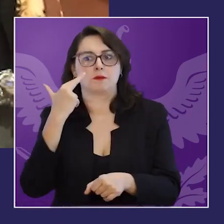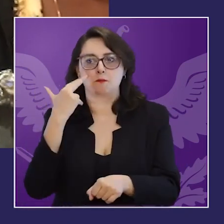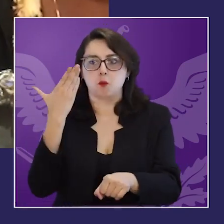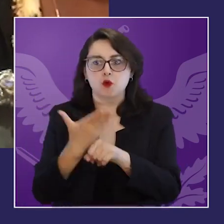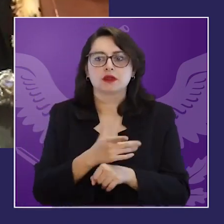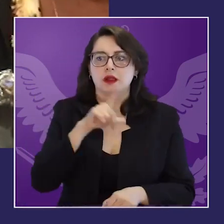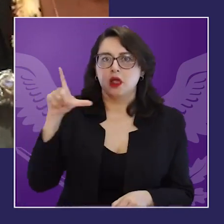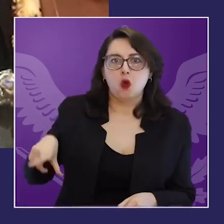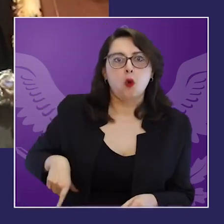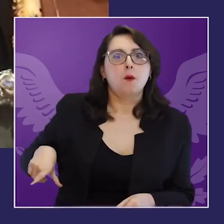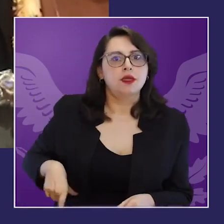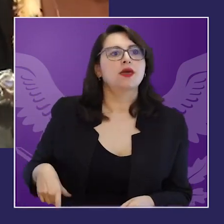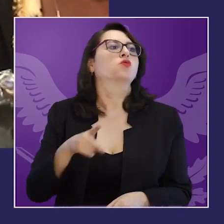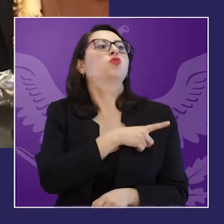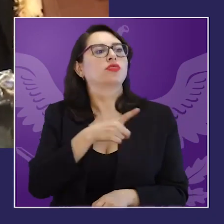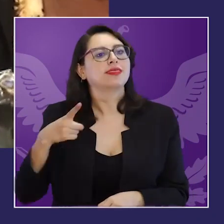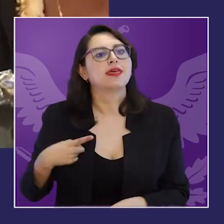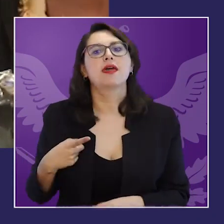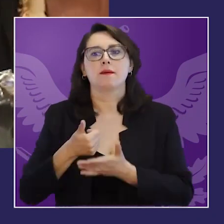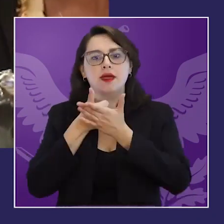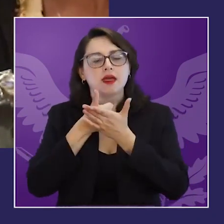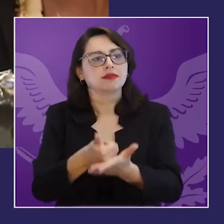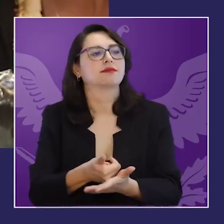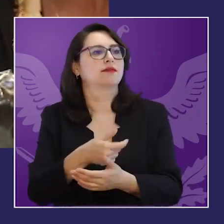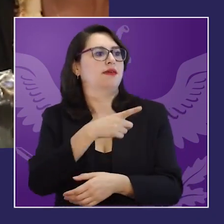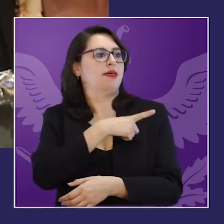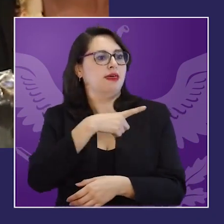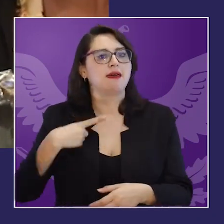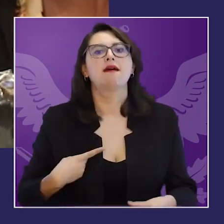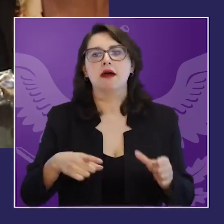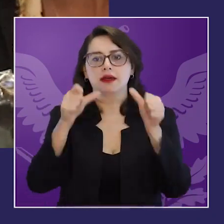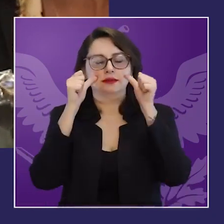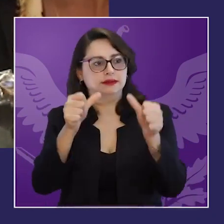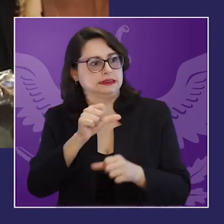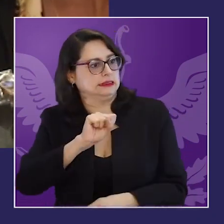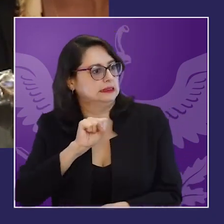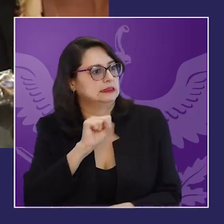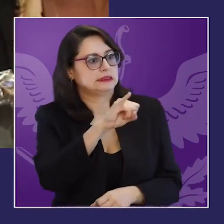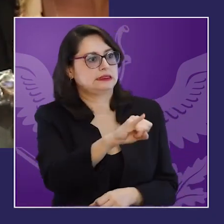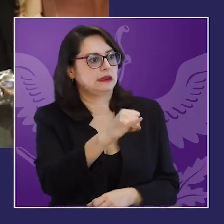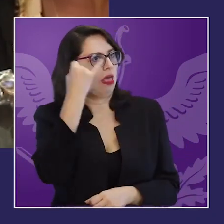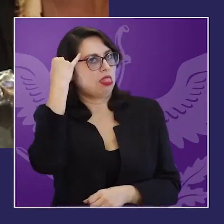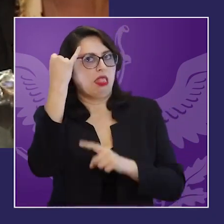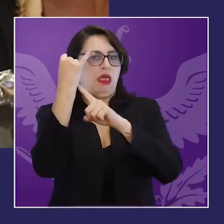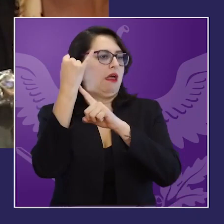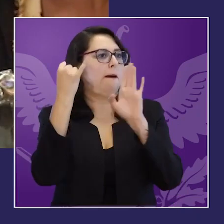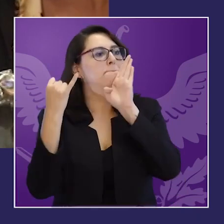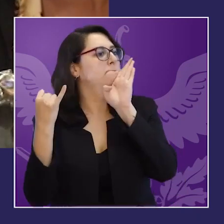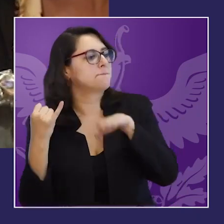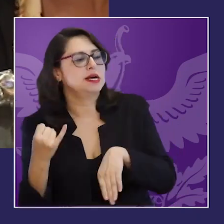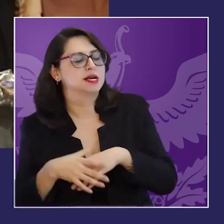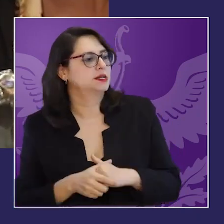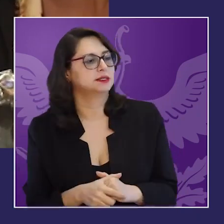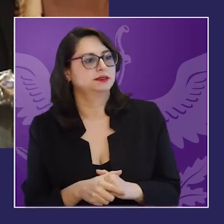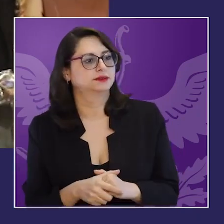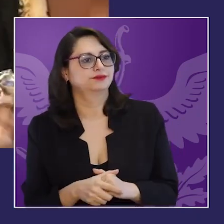estableciendo que es el Estado responsable frente al silencio omisivo de esa corporación jurídica. Entonces, si bien